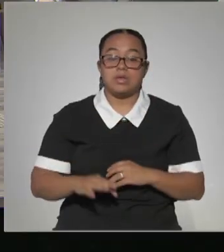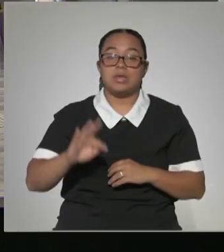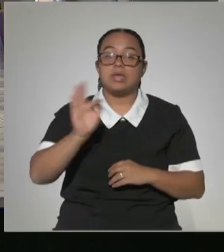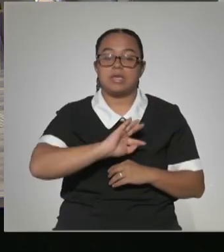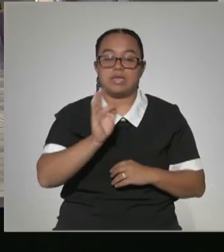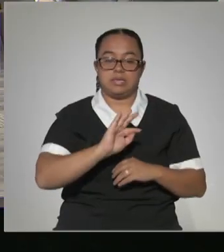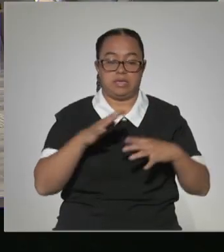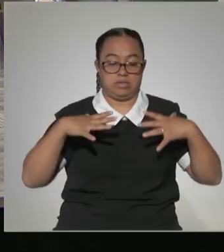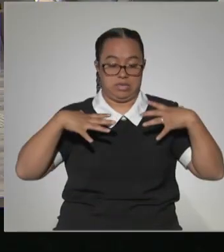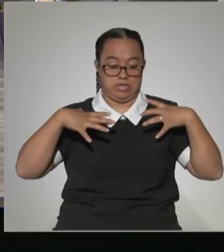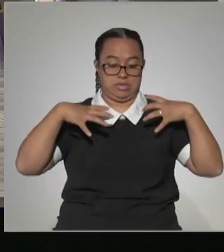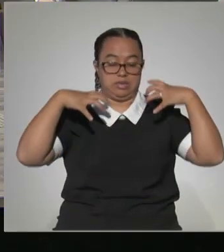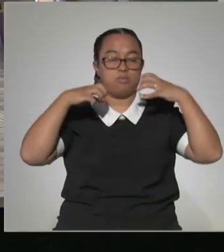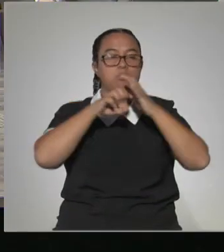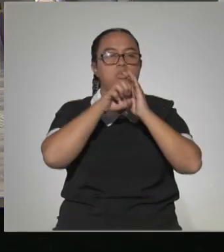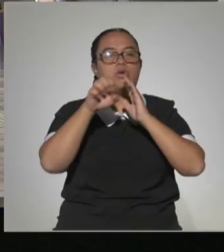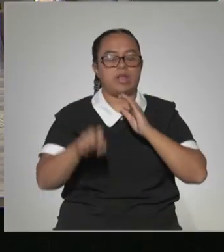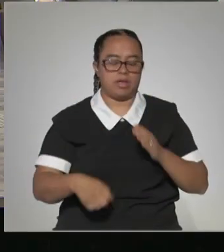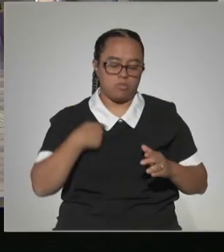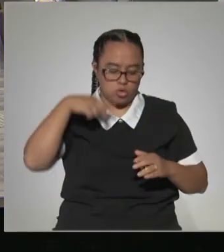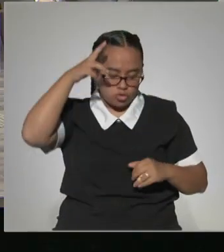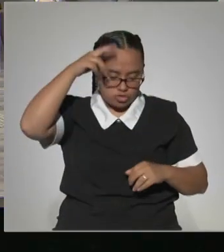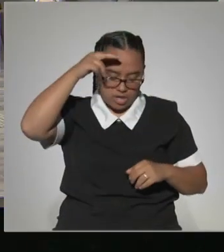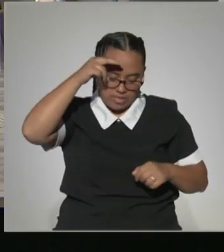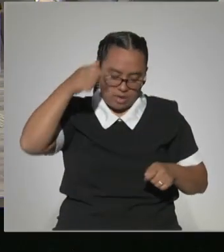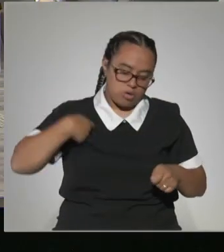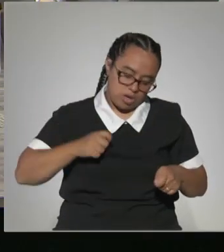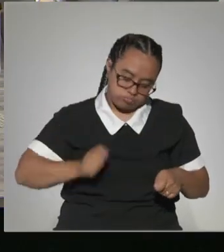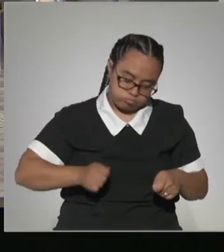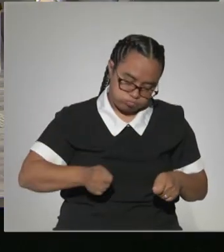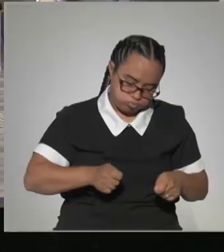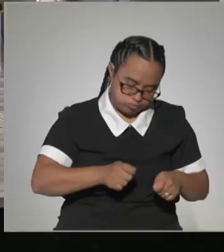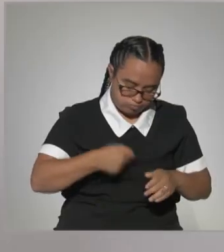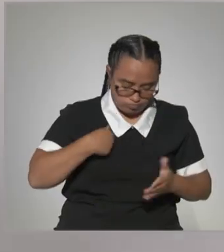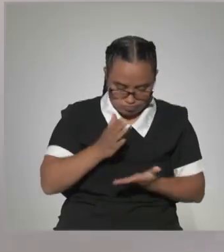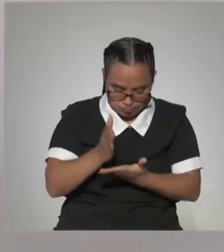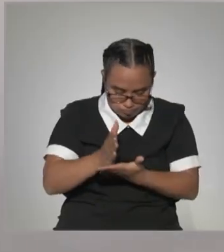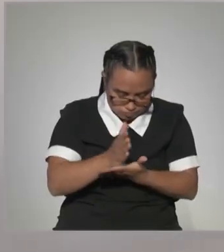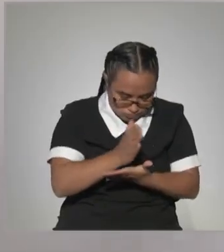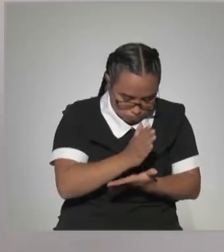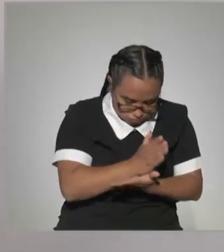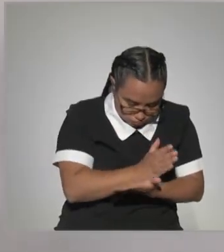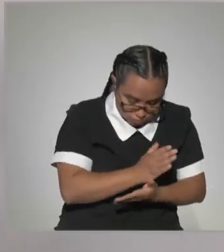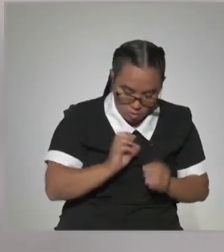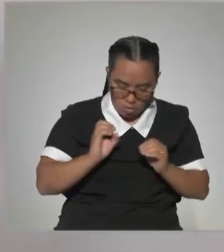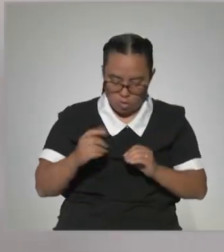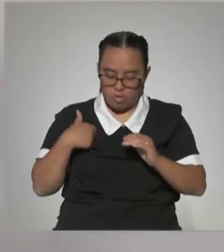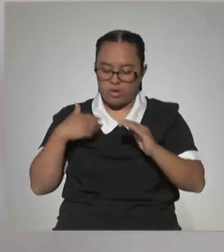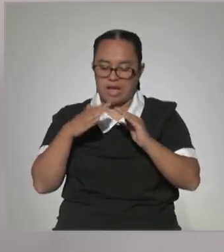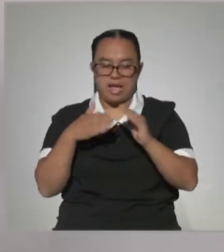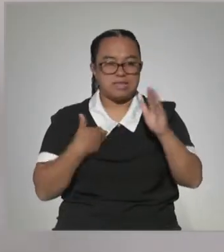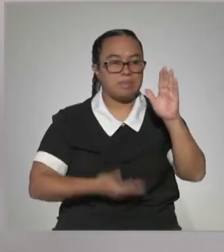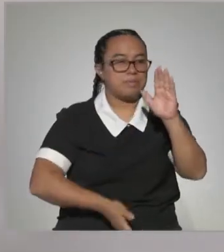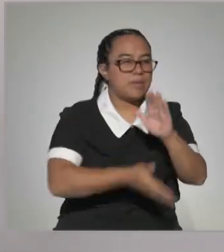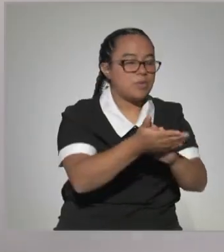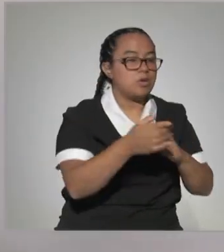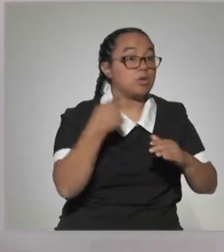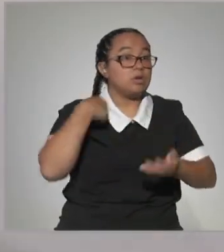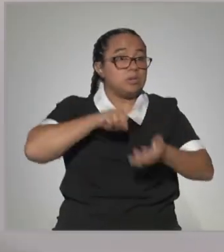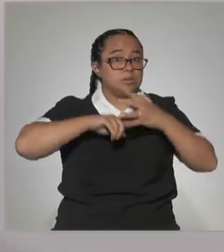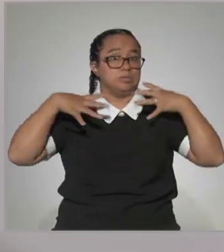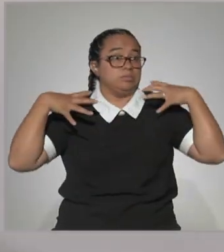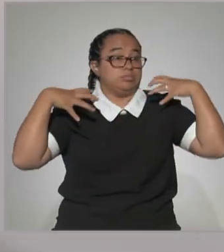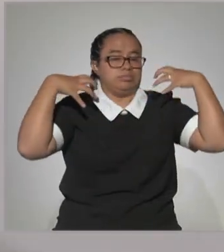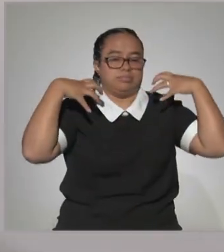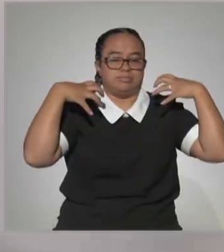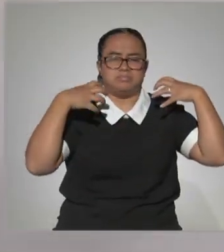así cuando yo estoy picando zanahoria para cocinar o cuando estoy saliendo de mi casa, pues no